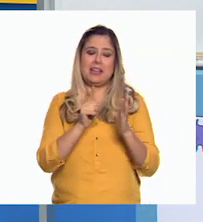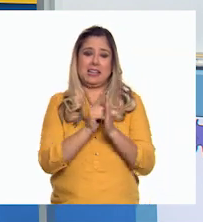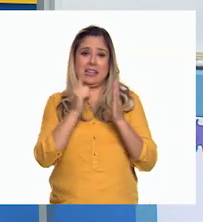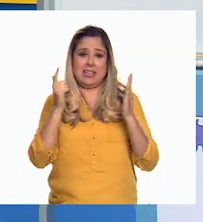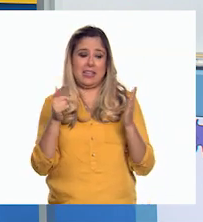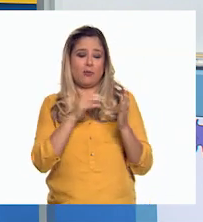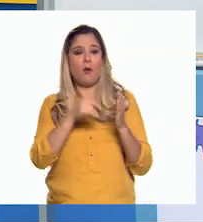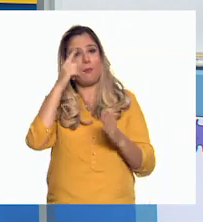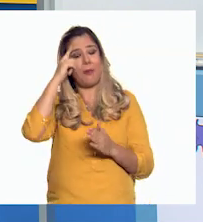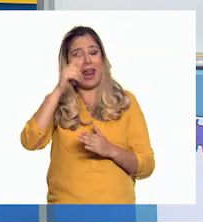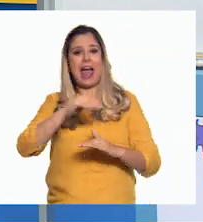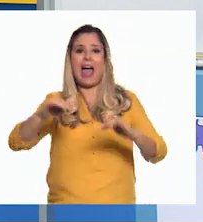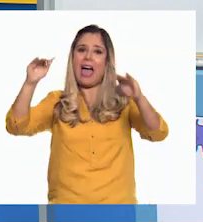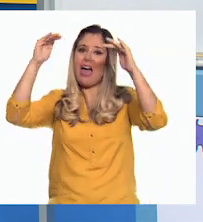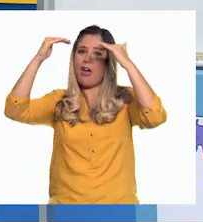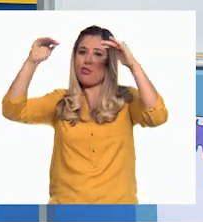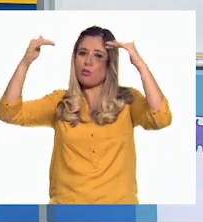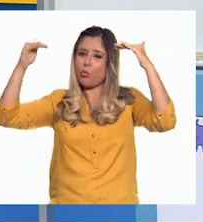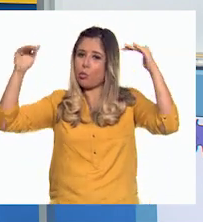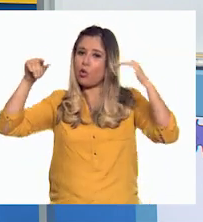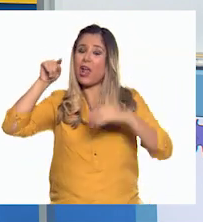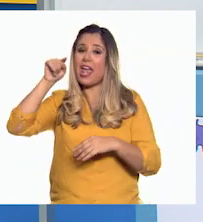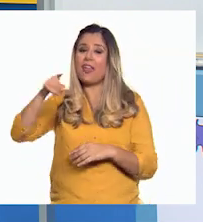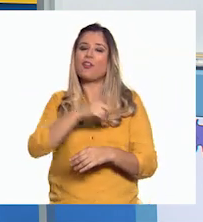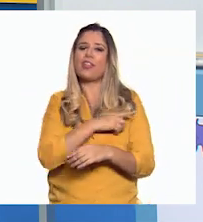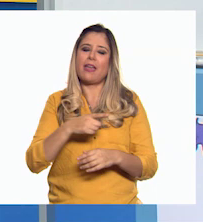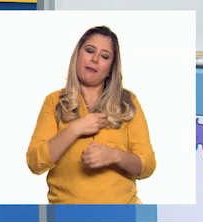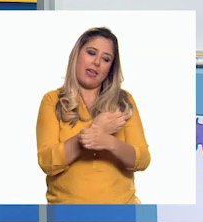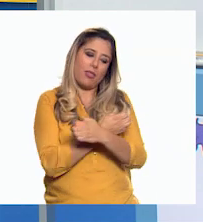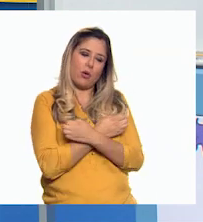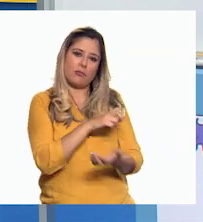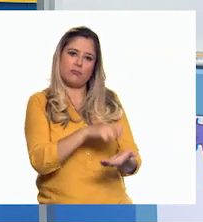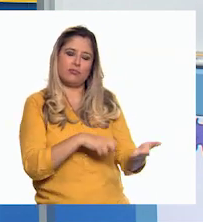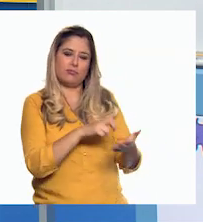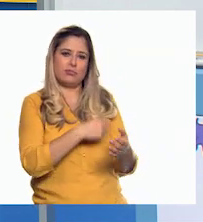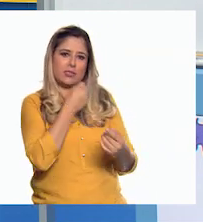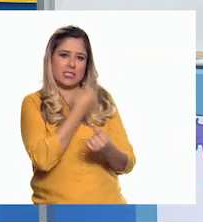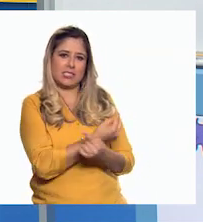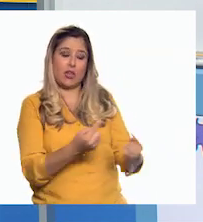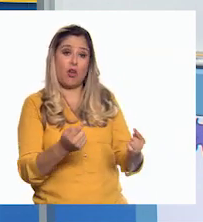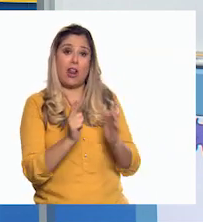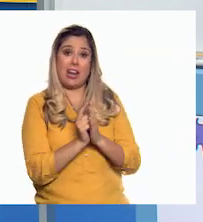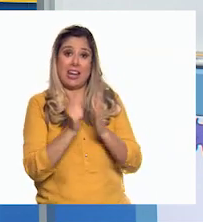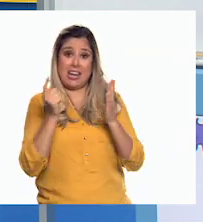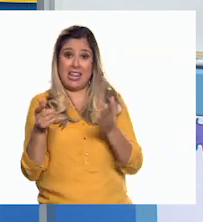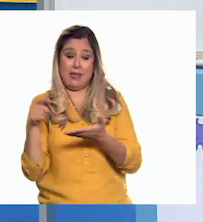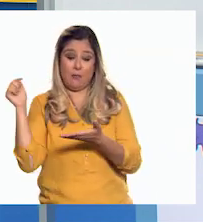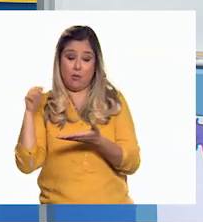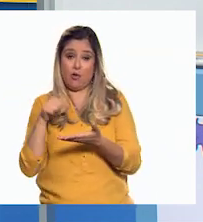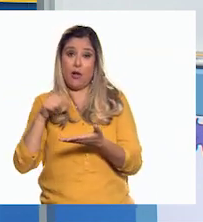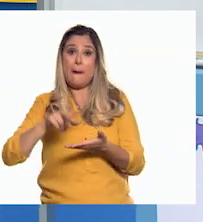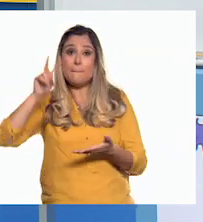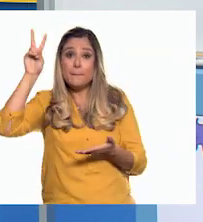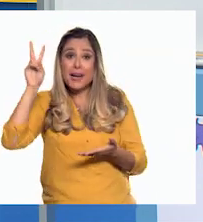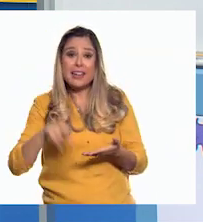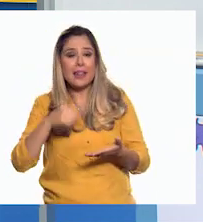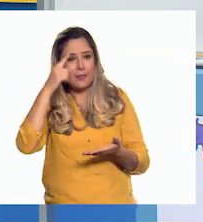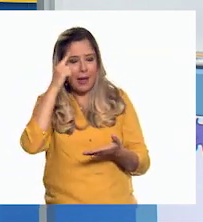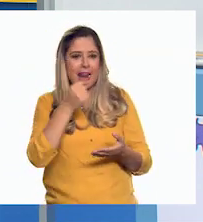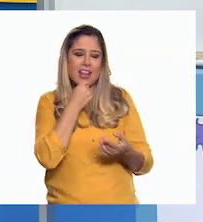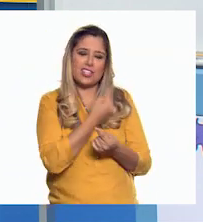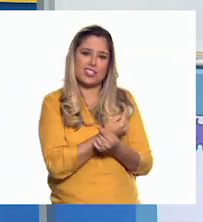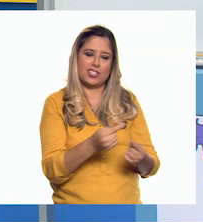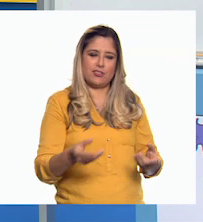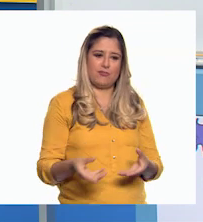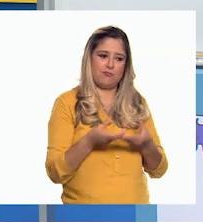los mayores, para quienes tienen que educar a niñas y niños, pero el libro en realidad es para las niñas